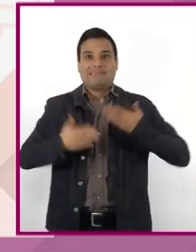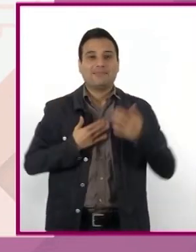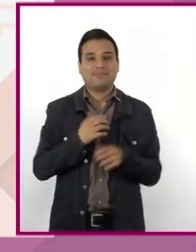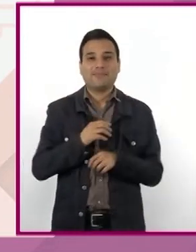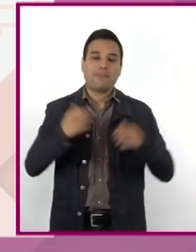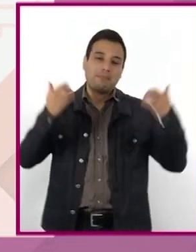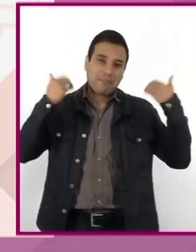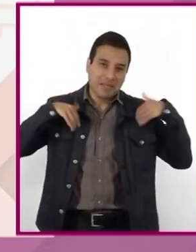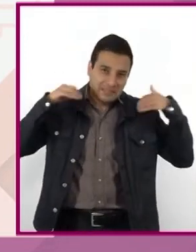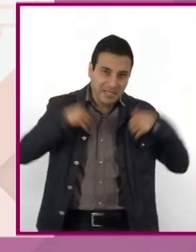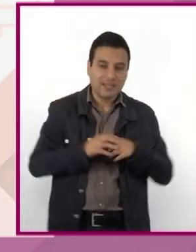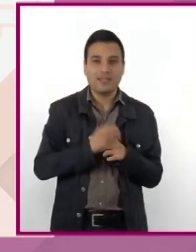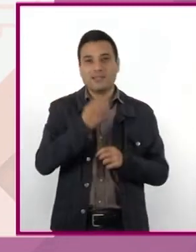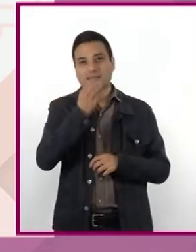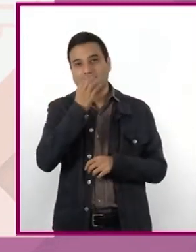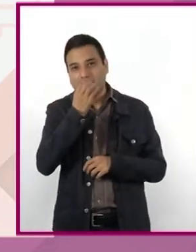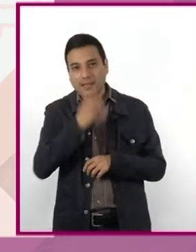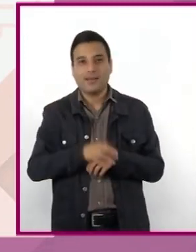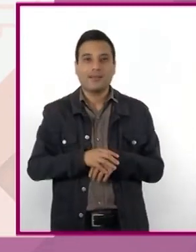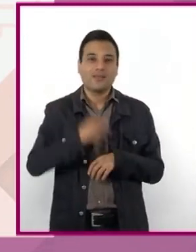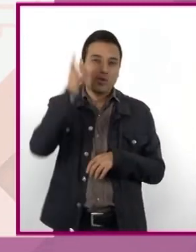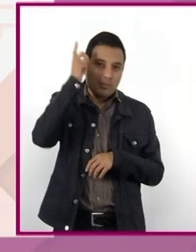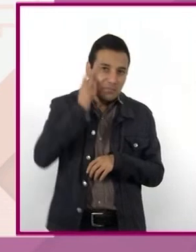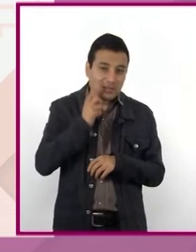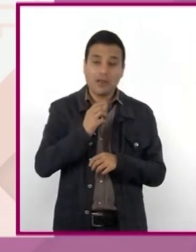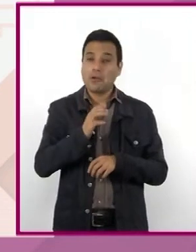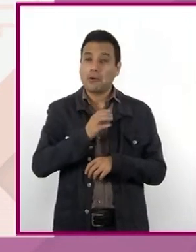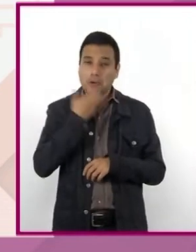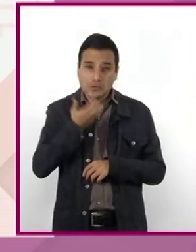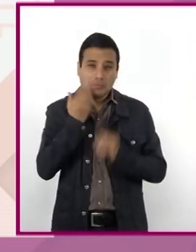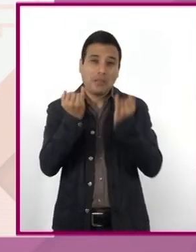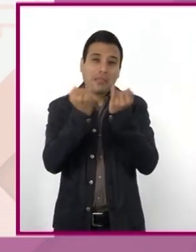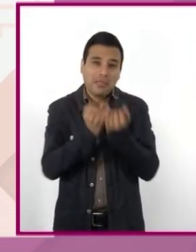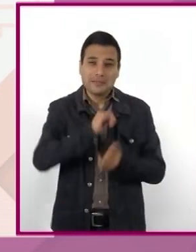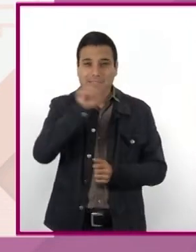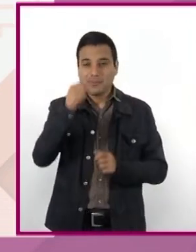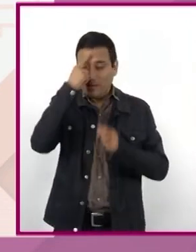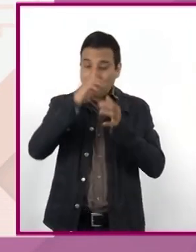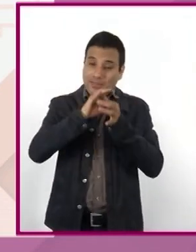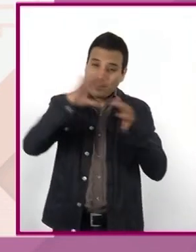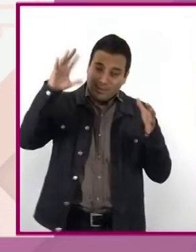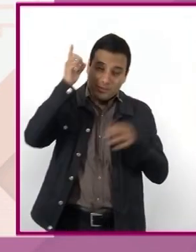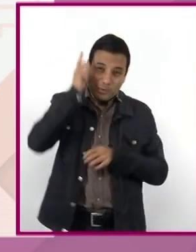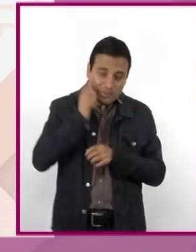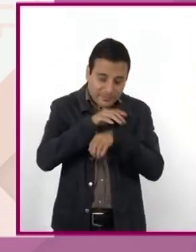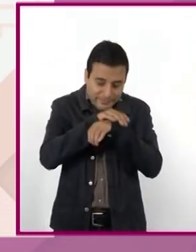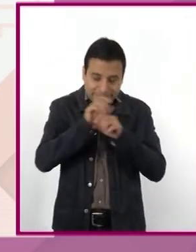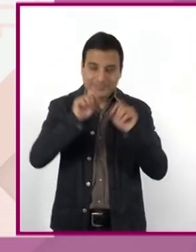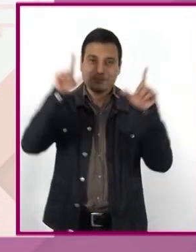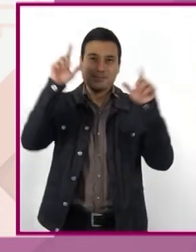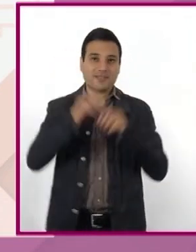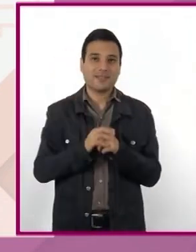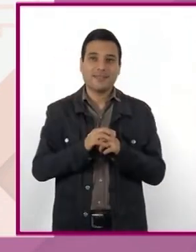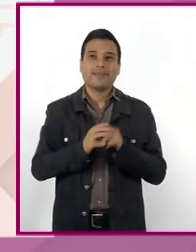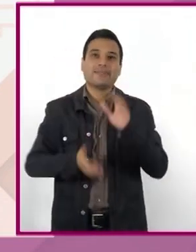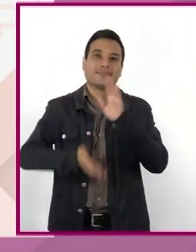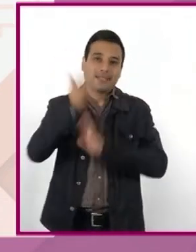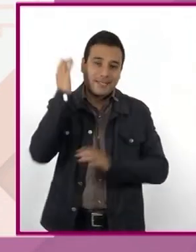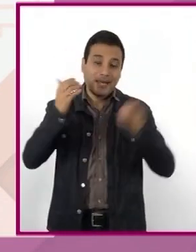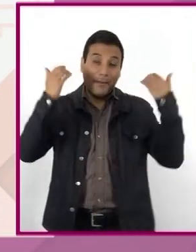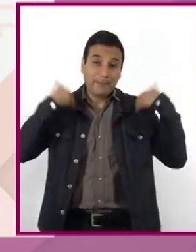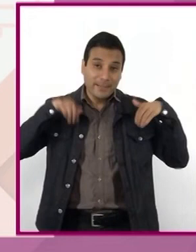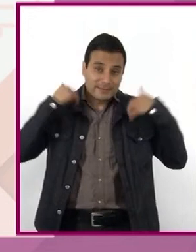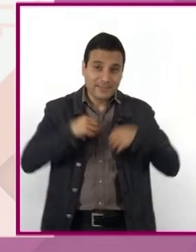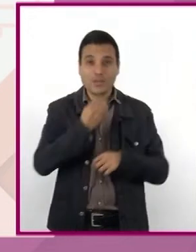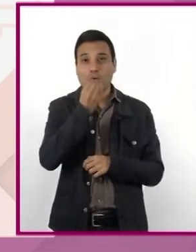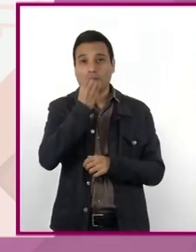cenar, dormir, recordar la monotonía, olvidarla, despertarse, salir a pasear, comer, esperar